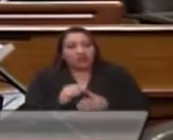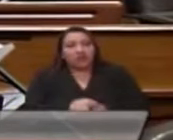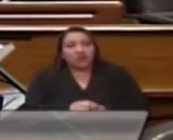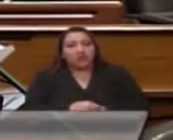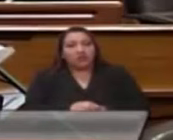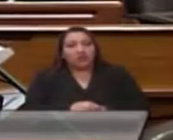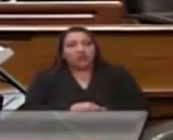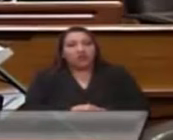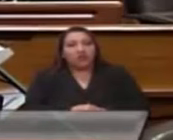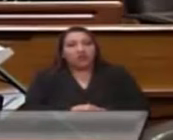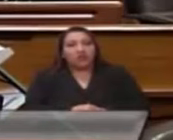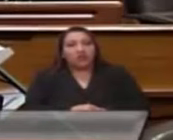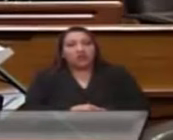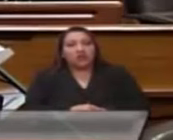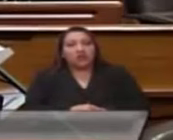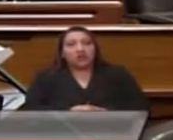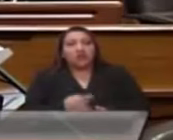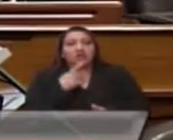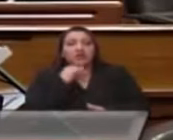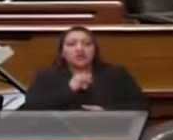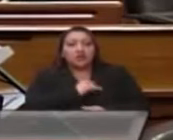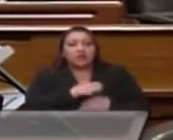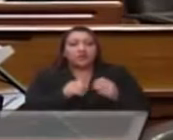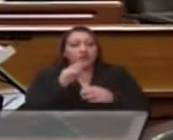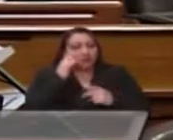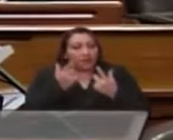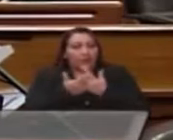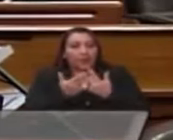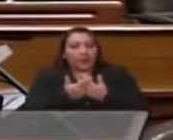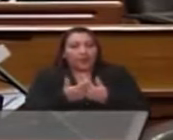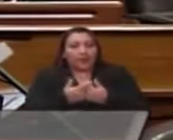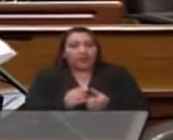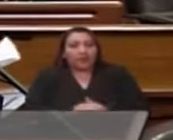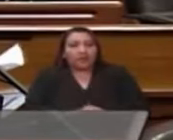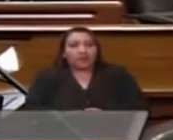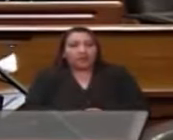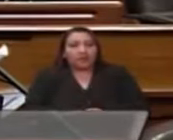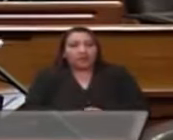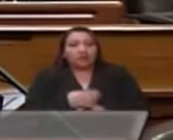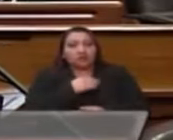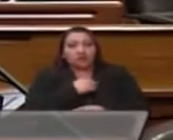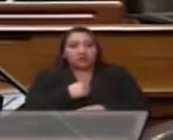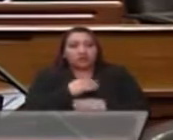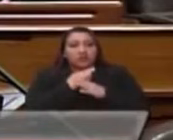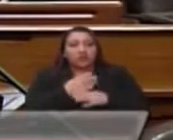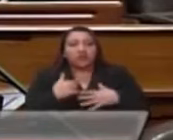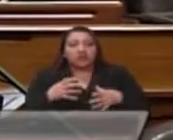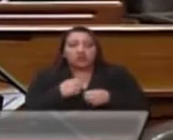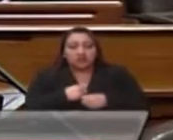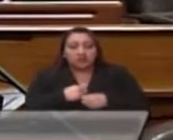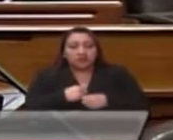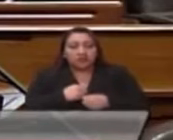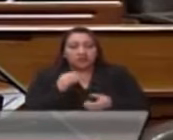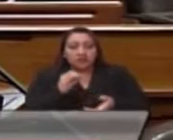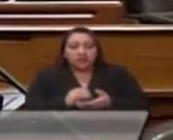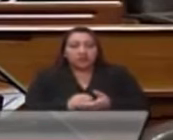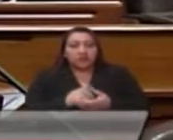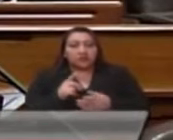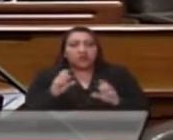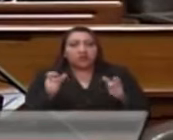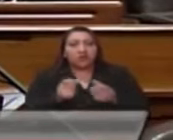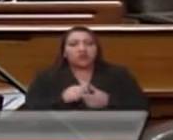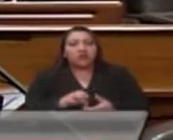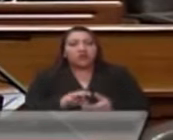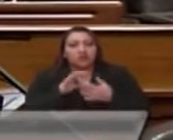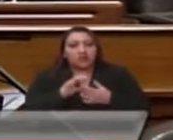el respeto irrestricto de la institucionalidad de las Fuerzas Armadas, el Ministerio de Defensa ha tomado la decisión de instalar una